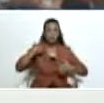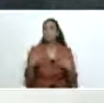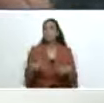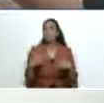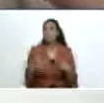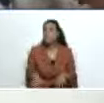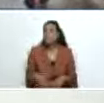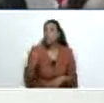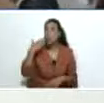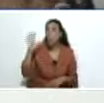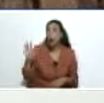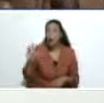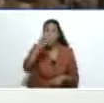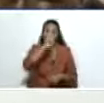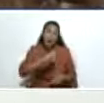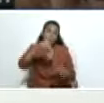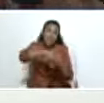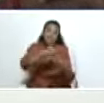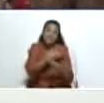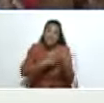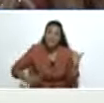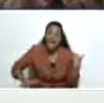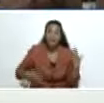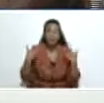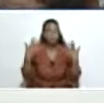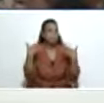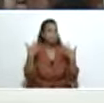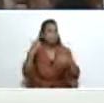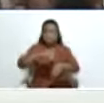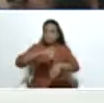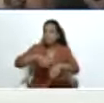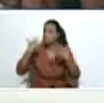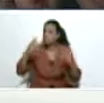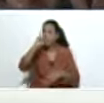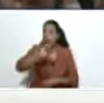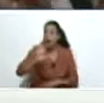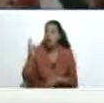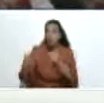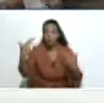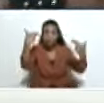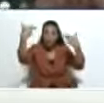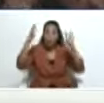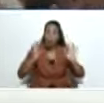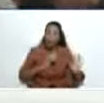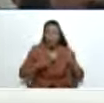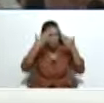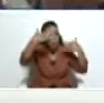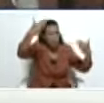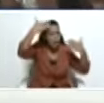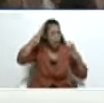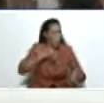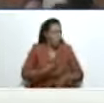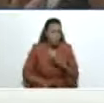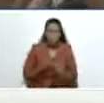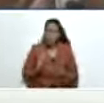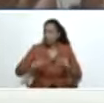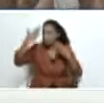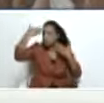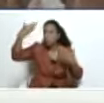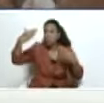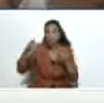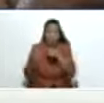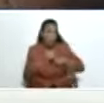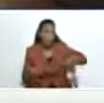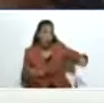son año presidencial, entonces ellos andan desesperados. Pero yo dije, no, yo tengo que salir a saludar al pueblo. Y abrí,